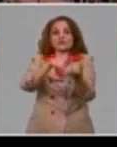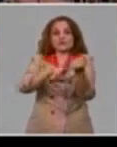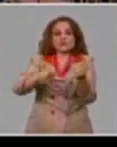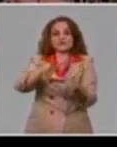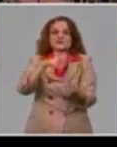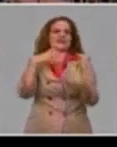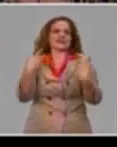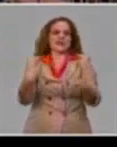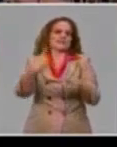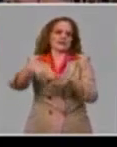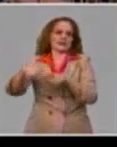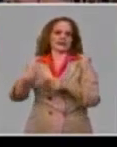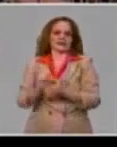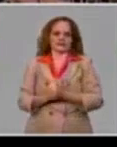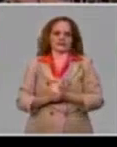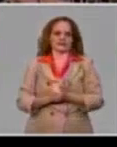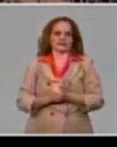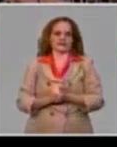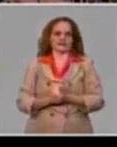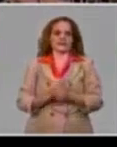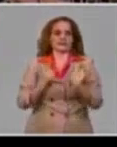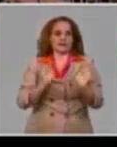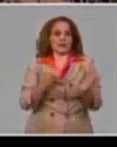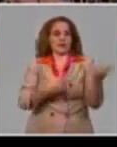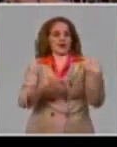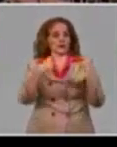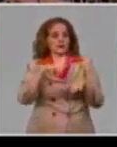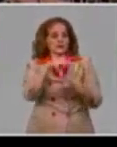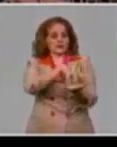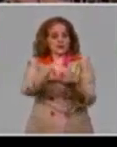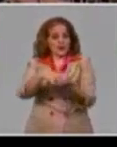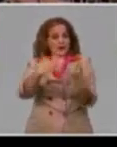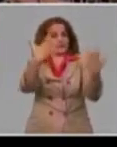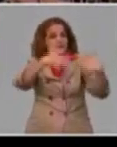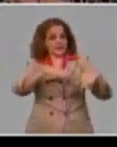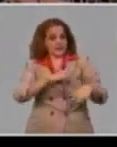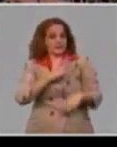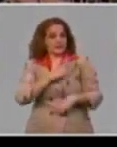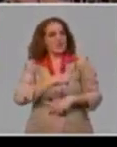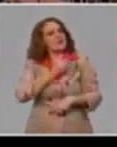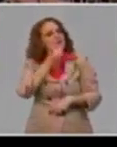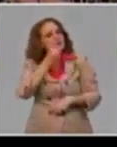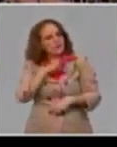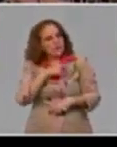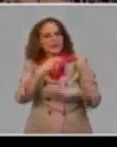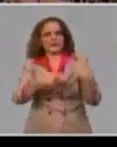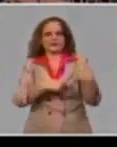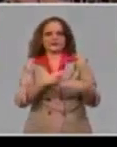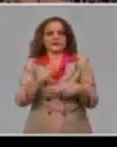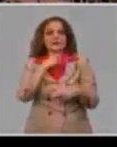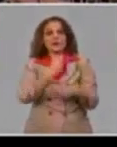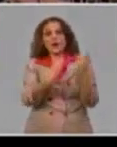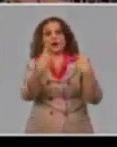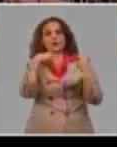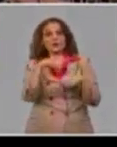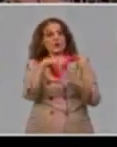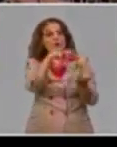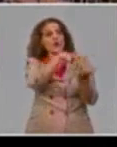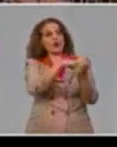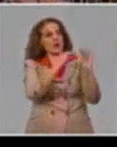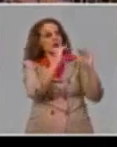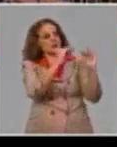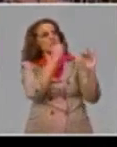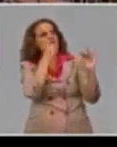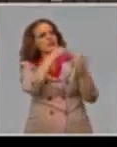de los edificios, las estructuras de las industrias, es que hablábamos de la adaptación de locales para viviendas. ¿Qué ocurre? El plan de vivienda de